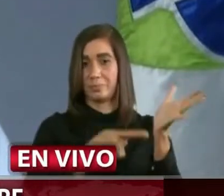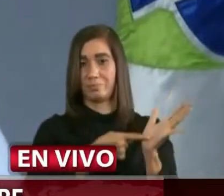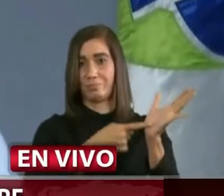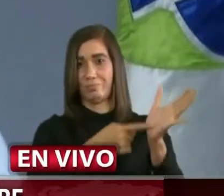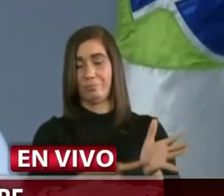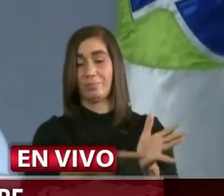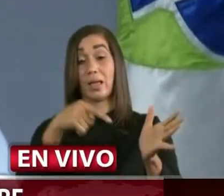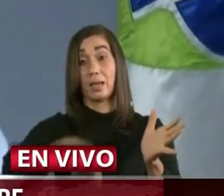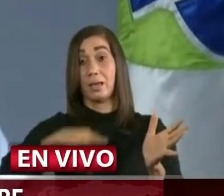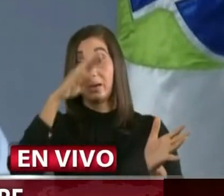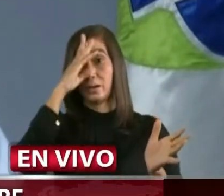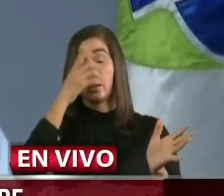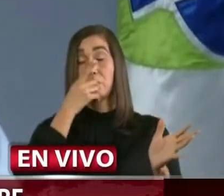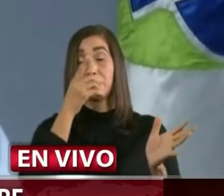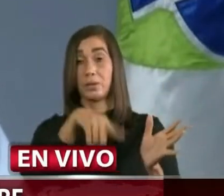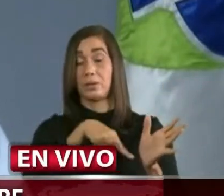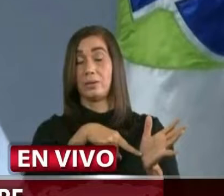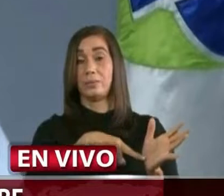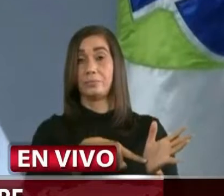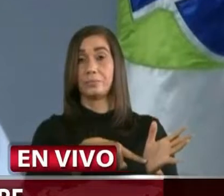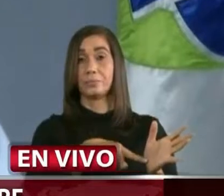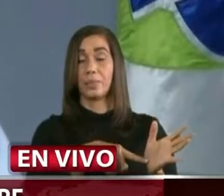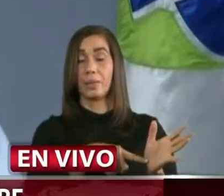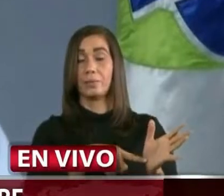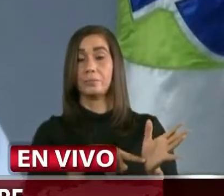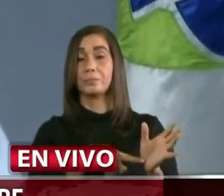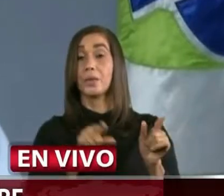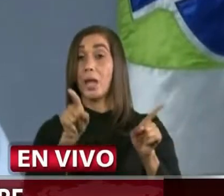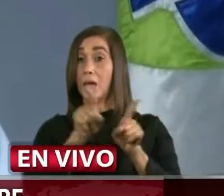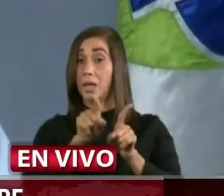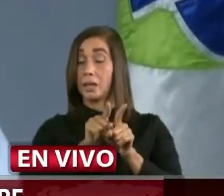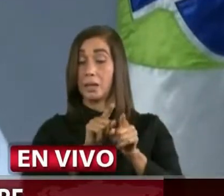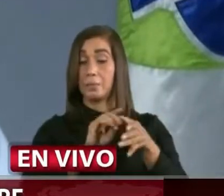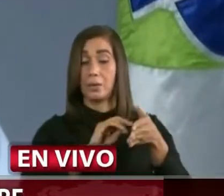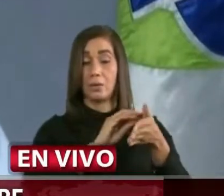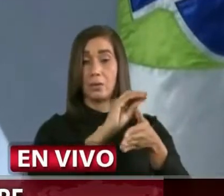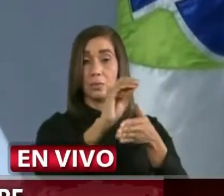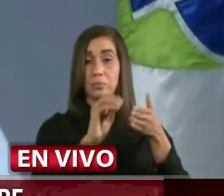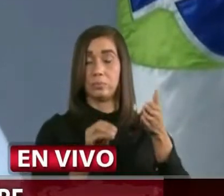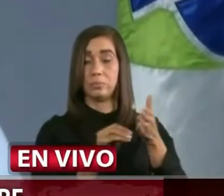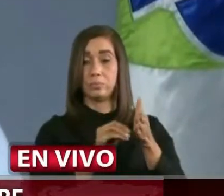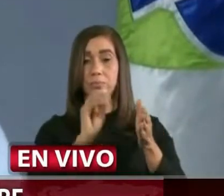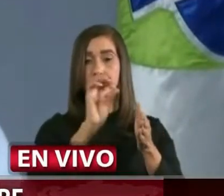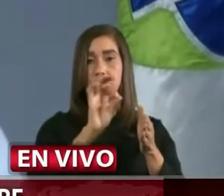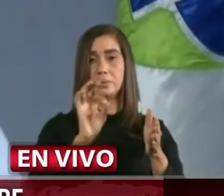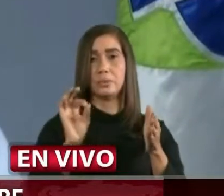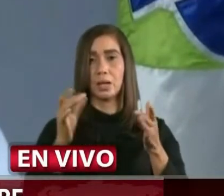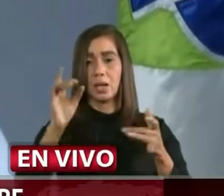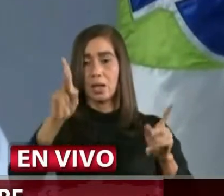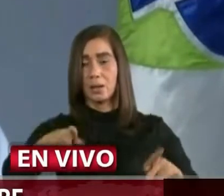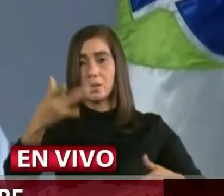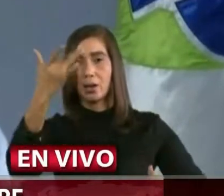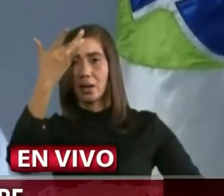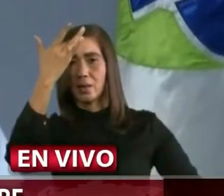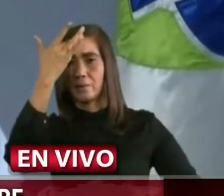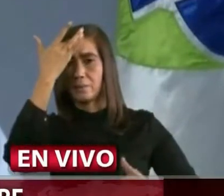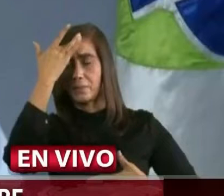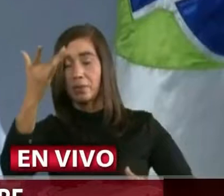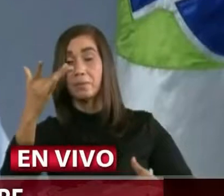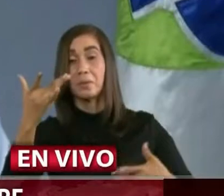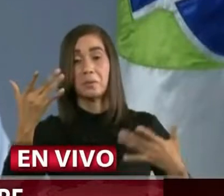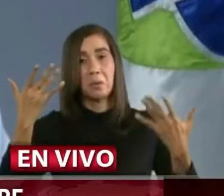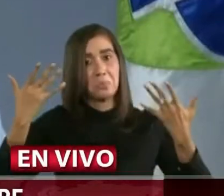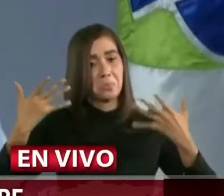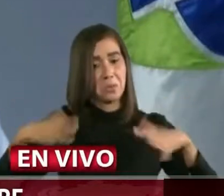la República Dominicana, los mapas de contactos que ya han pasado el ciclo de exposición y